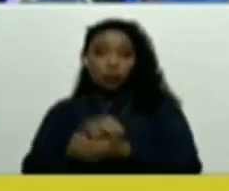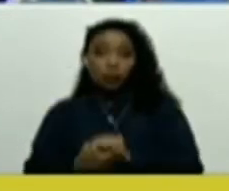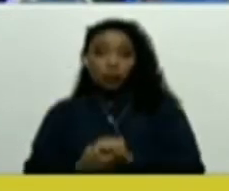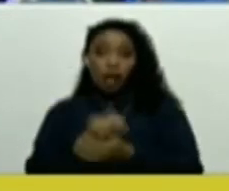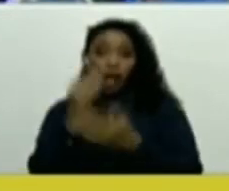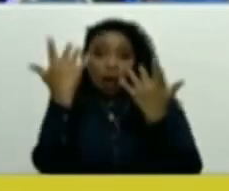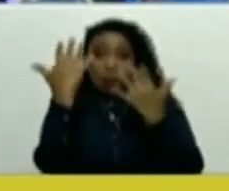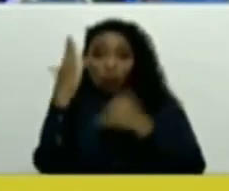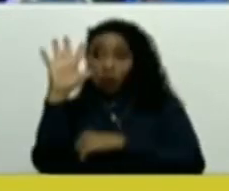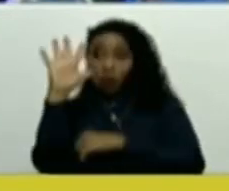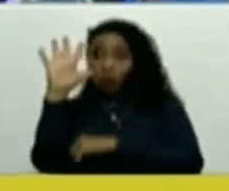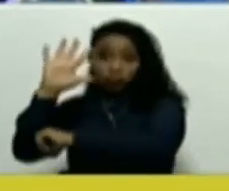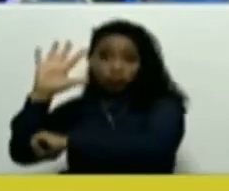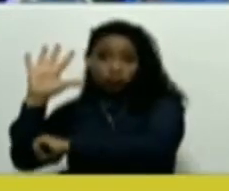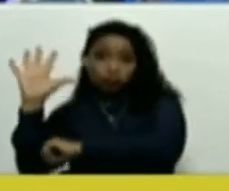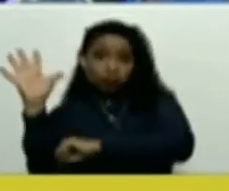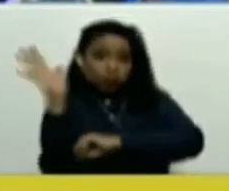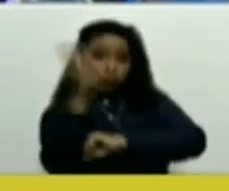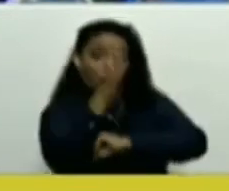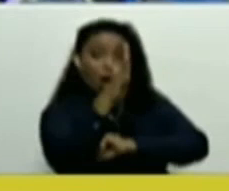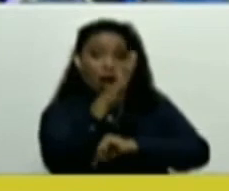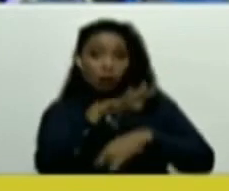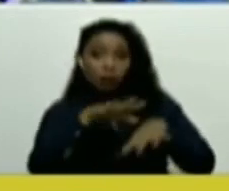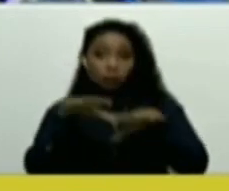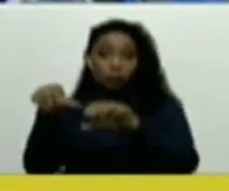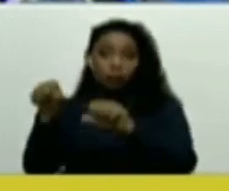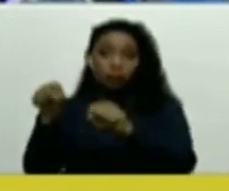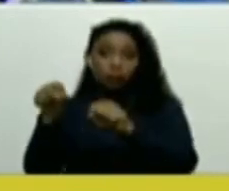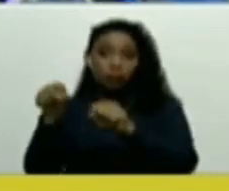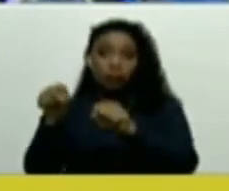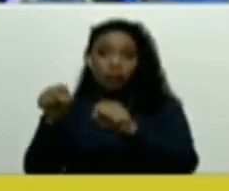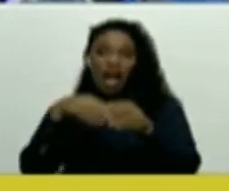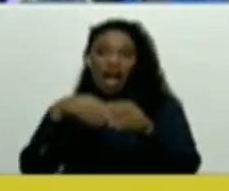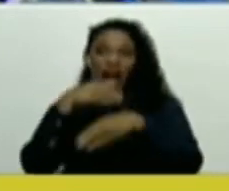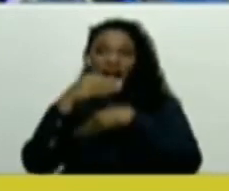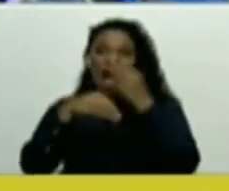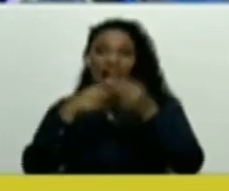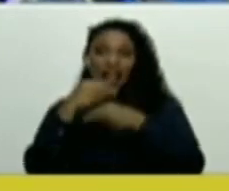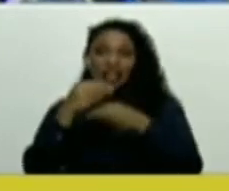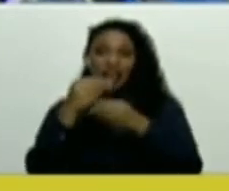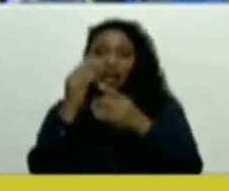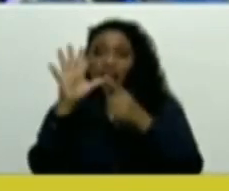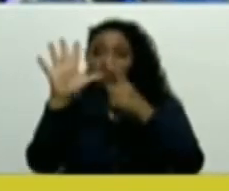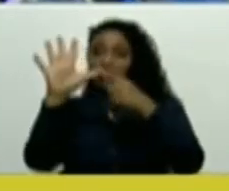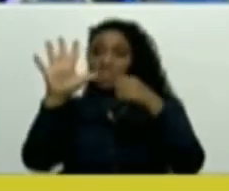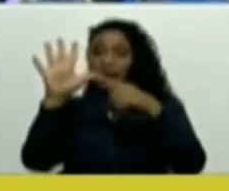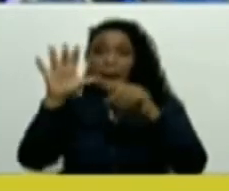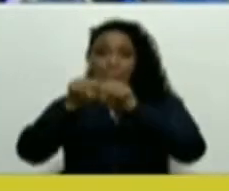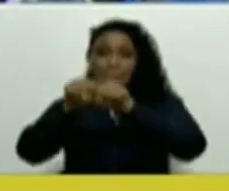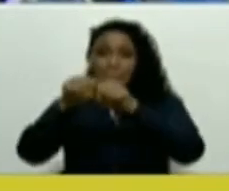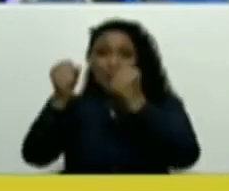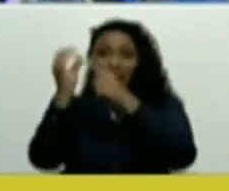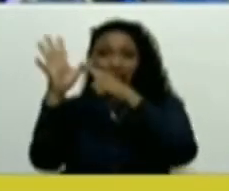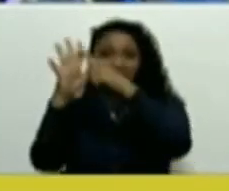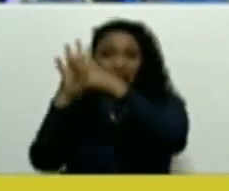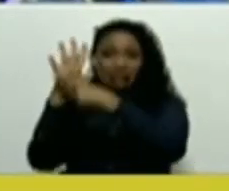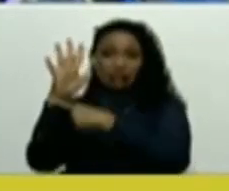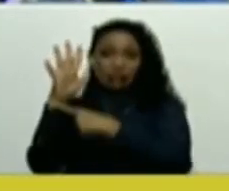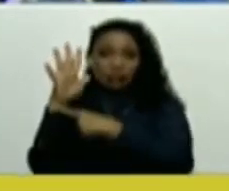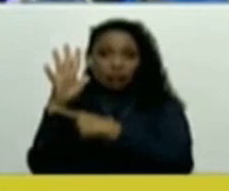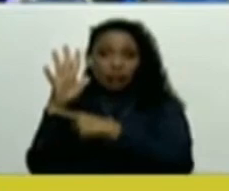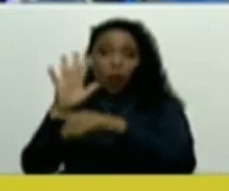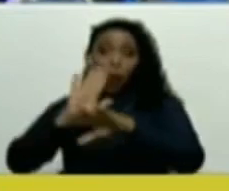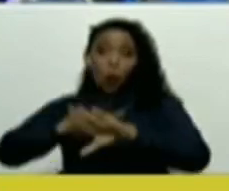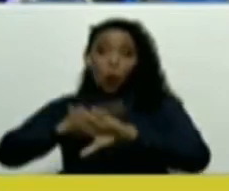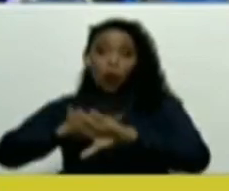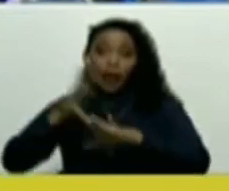open fingers, con una mano abierta, you will break your fingers. Te vas a romper los dedos. ALBA must be like a fist.